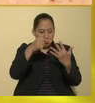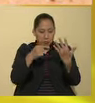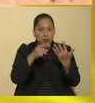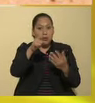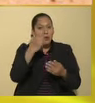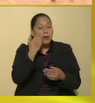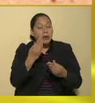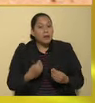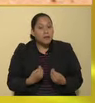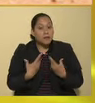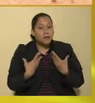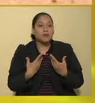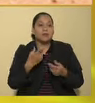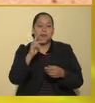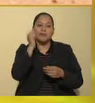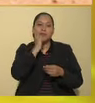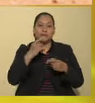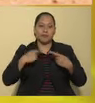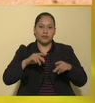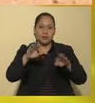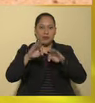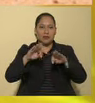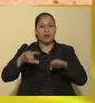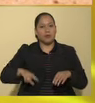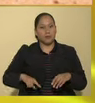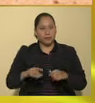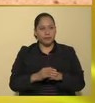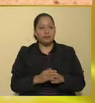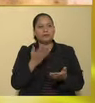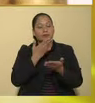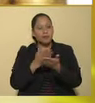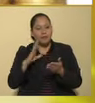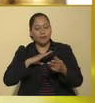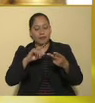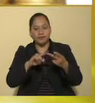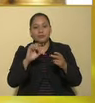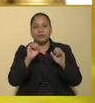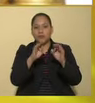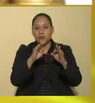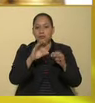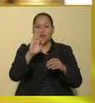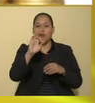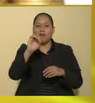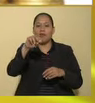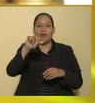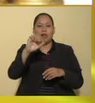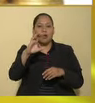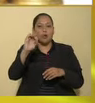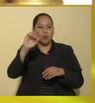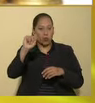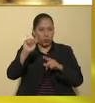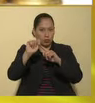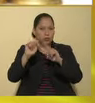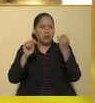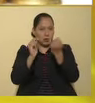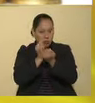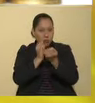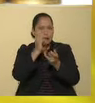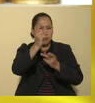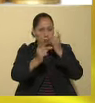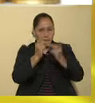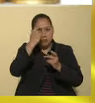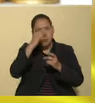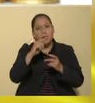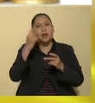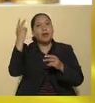siempre y cuando sean trabajadores del servicio público. Por otro lado, está instituciones como el Fonacot, que para todos los trabajadores también ofrece créditos, y